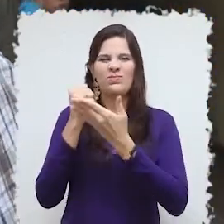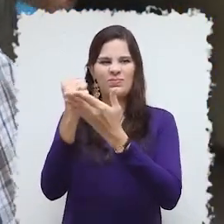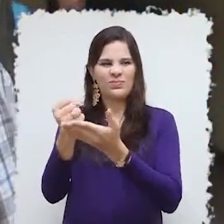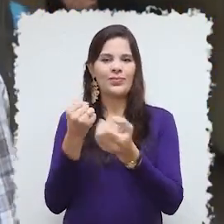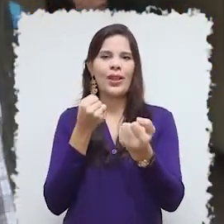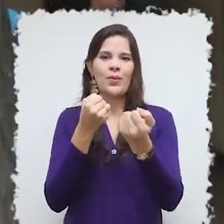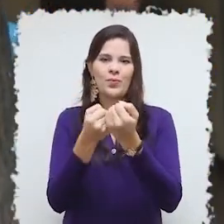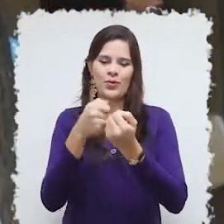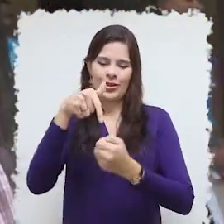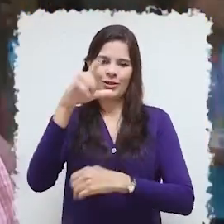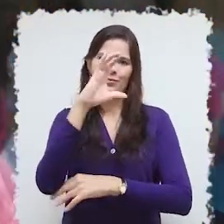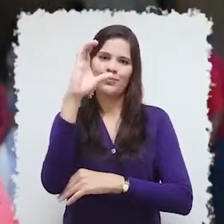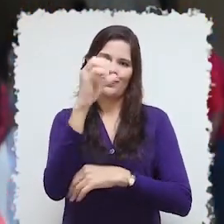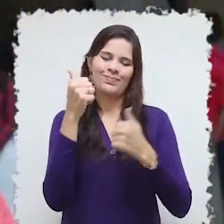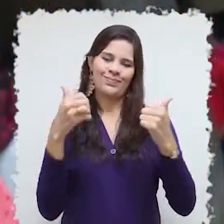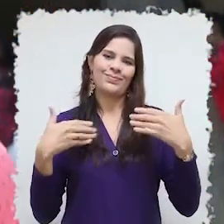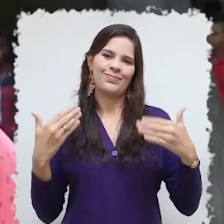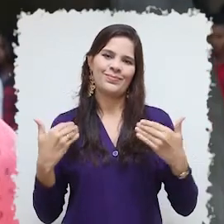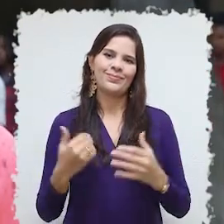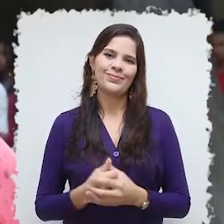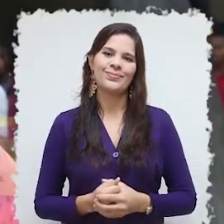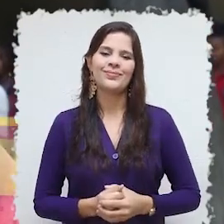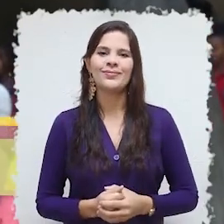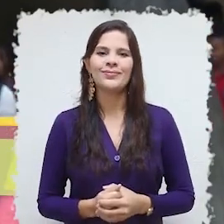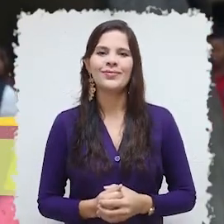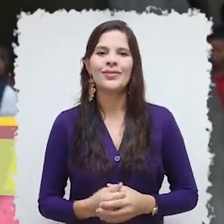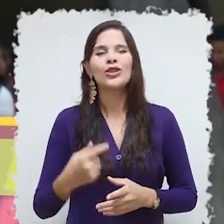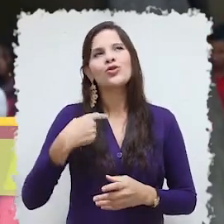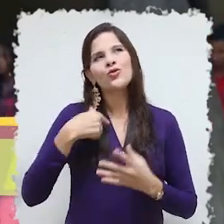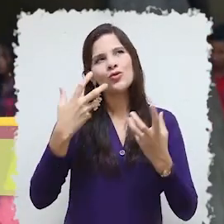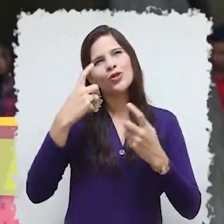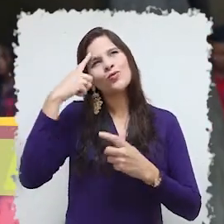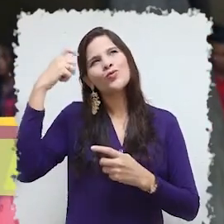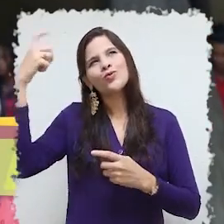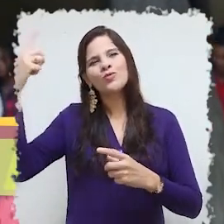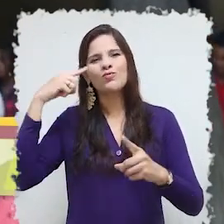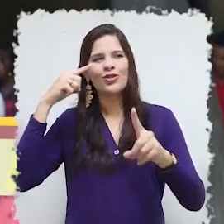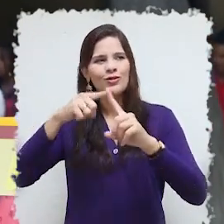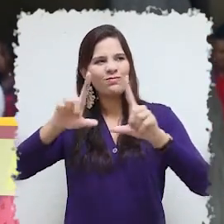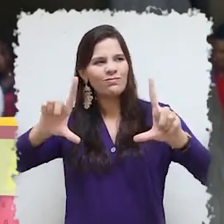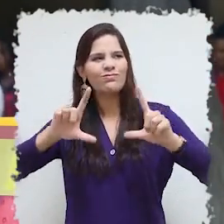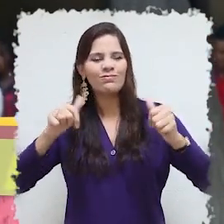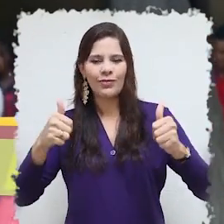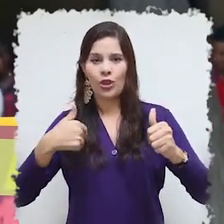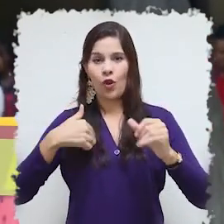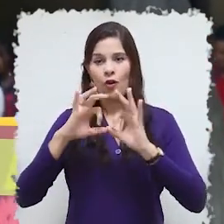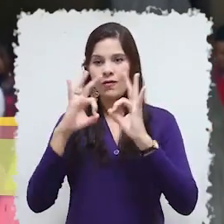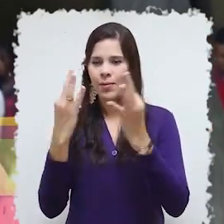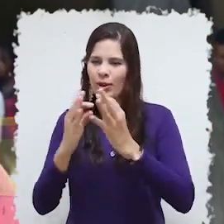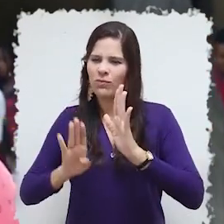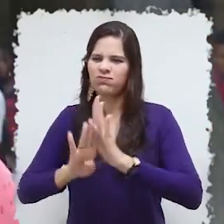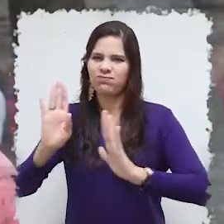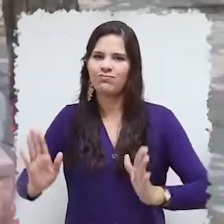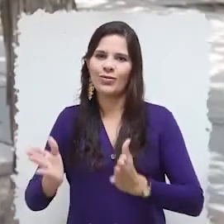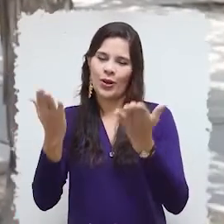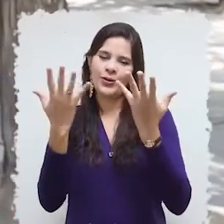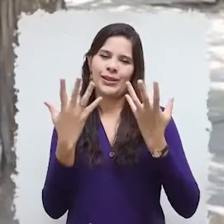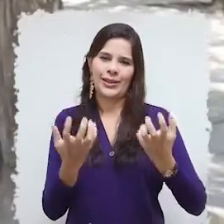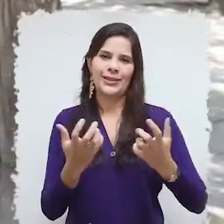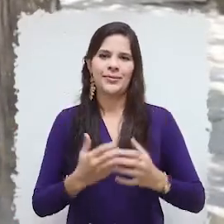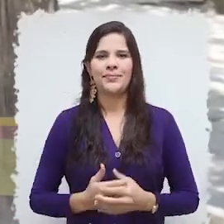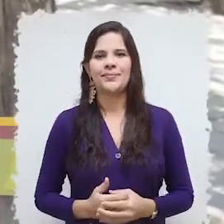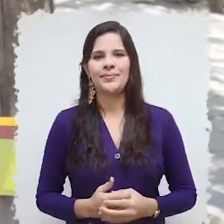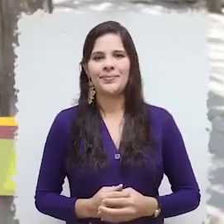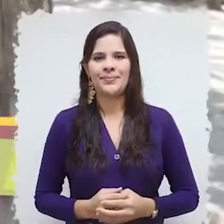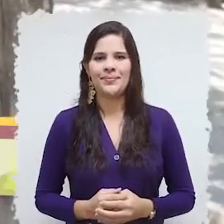intelectual del país. Vengo a perseguir mis sueños para ser alguien en la vida y ayudar a mi familia a superarse. La oportunidad que está